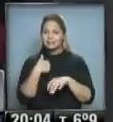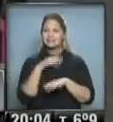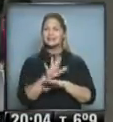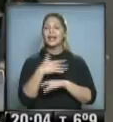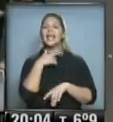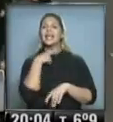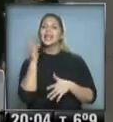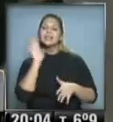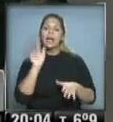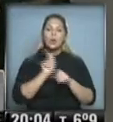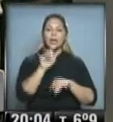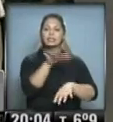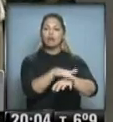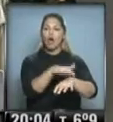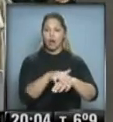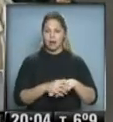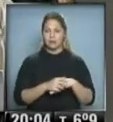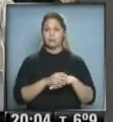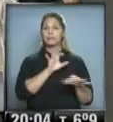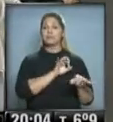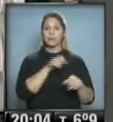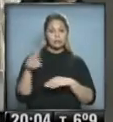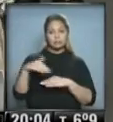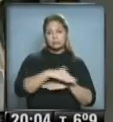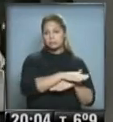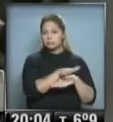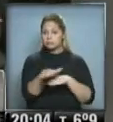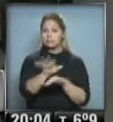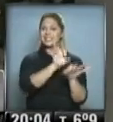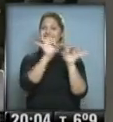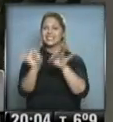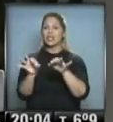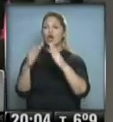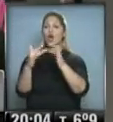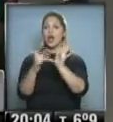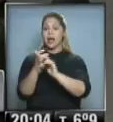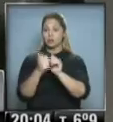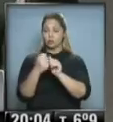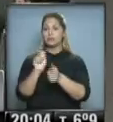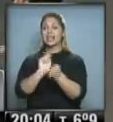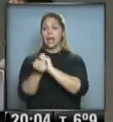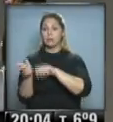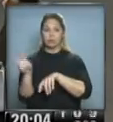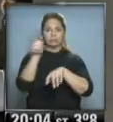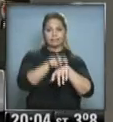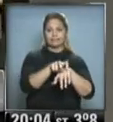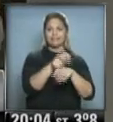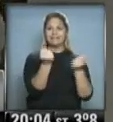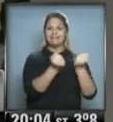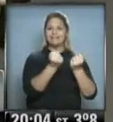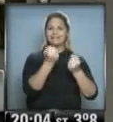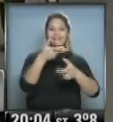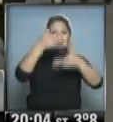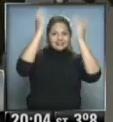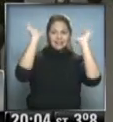para saludarlo, también tocarlo. Al llegar a la Catedral de San Sebastián, se subió a un jeep descapotable para recibir el reconocimiento de la gente,